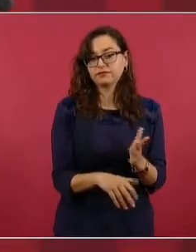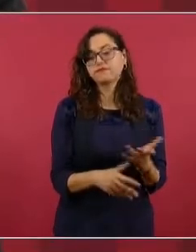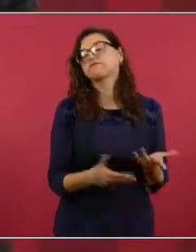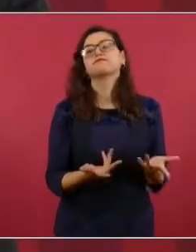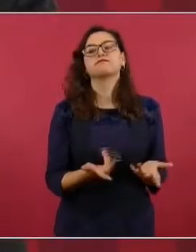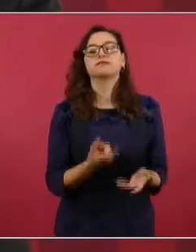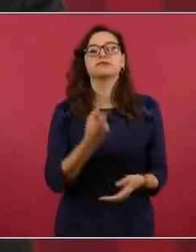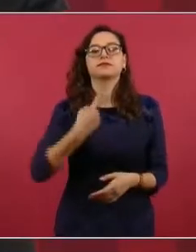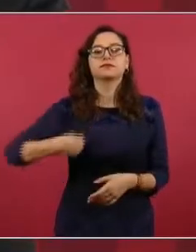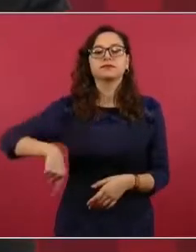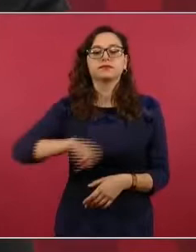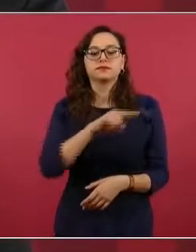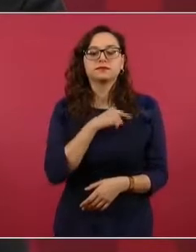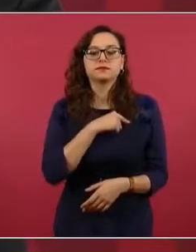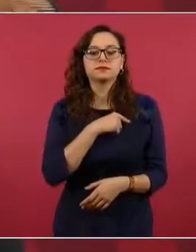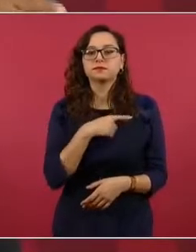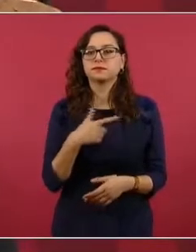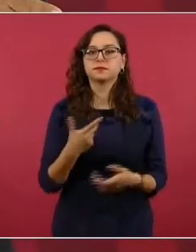llevamos a cabo